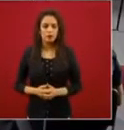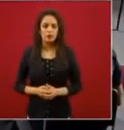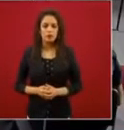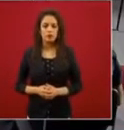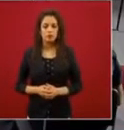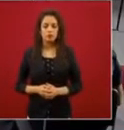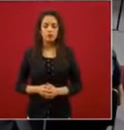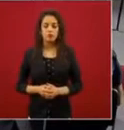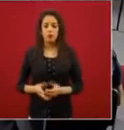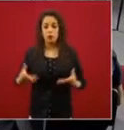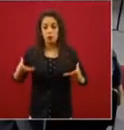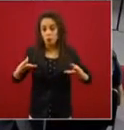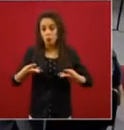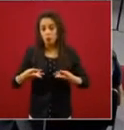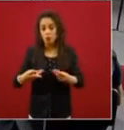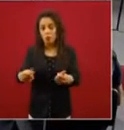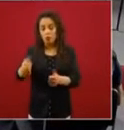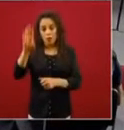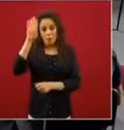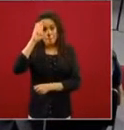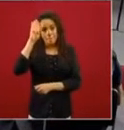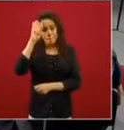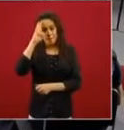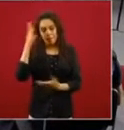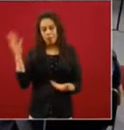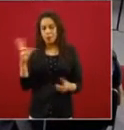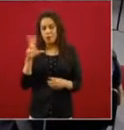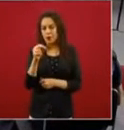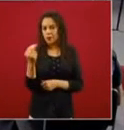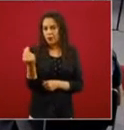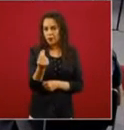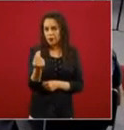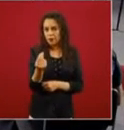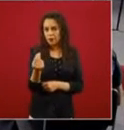gastos excesivos, no hay derroche.